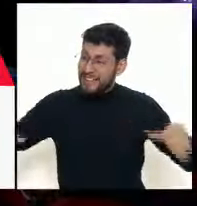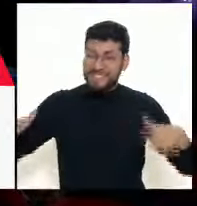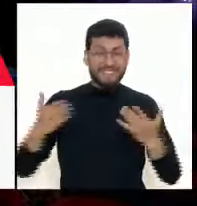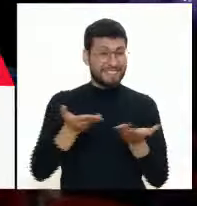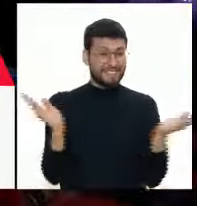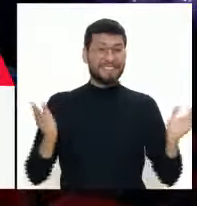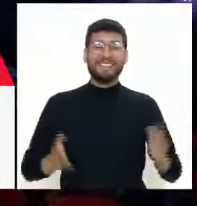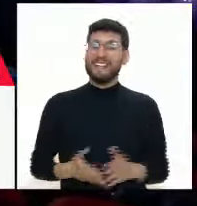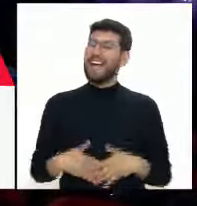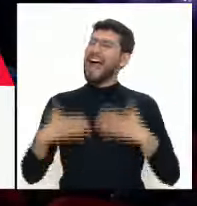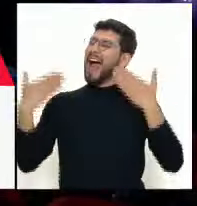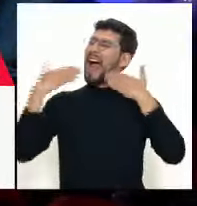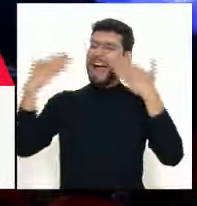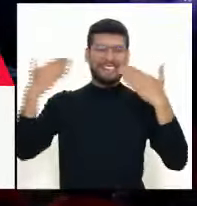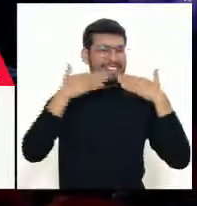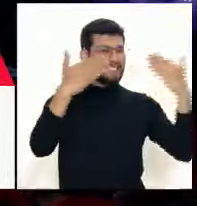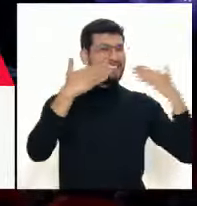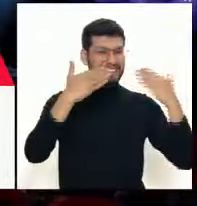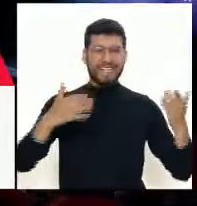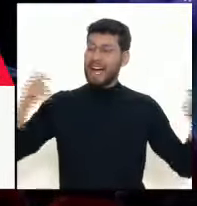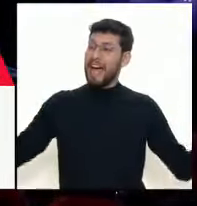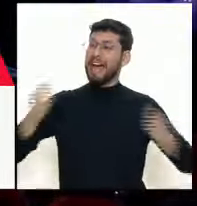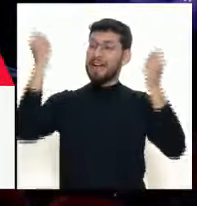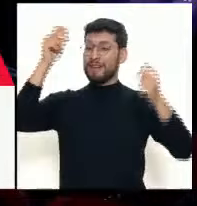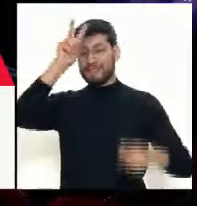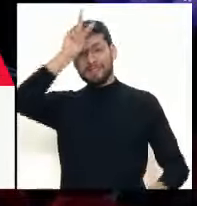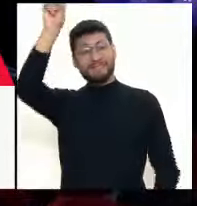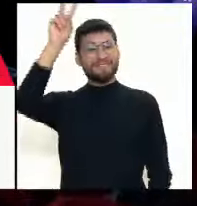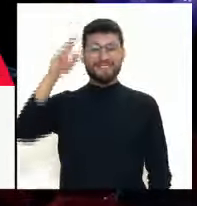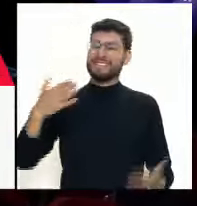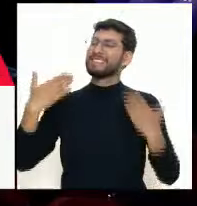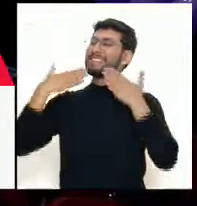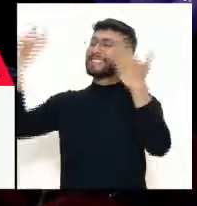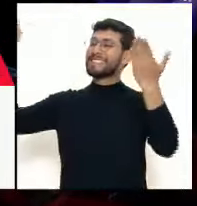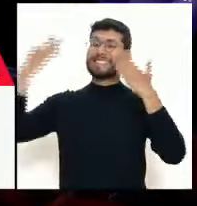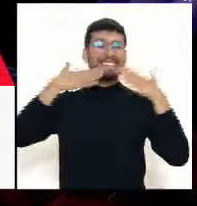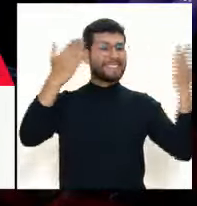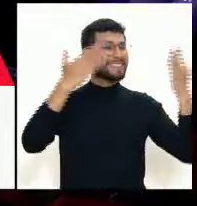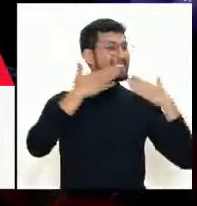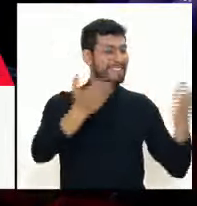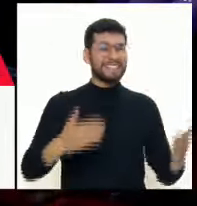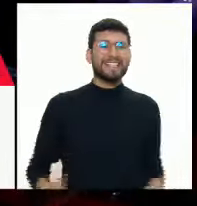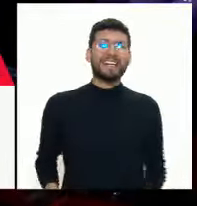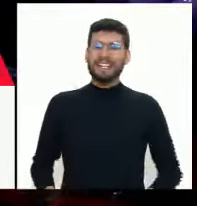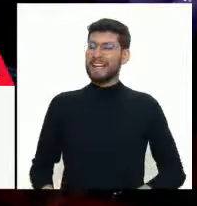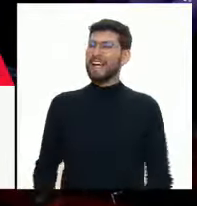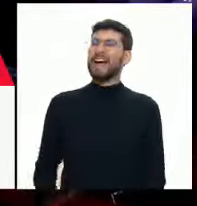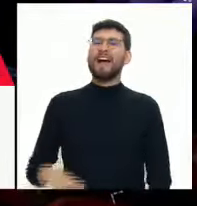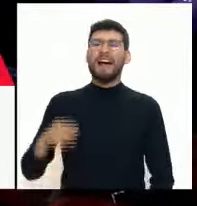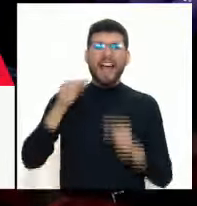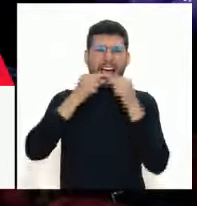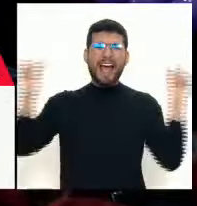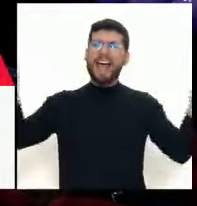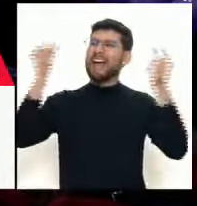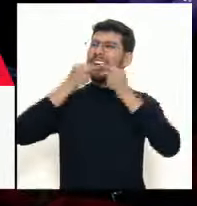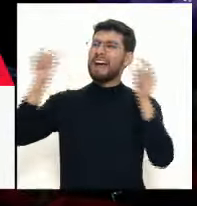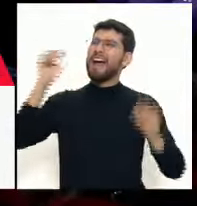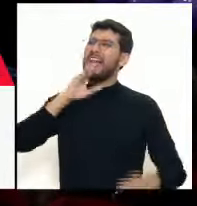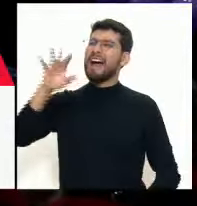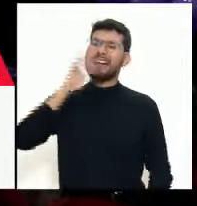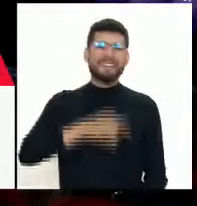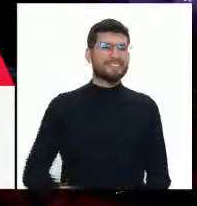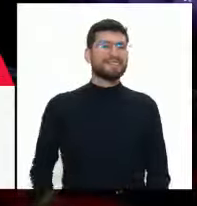niños! ¡Muchas gracias! ¡Y arriba el Perú! ¡Gracias! ¡Sumas punchao,